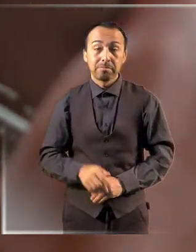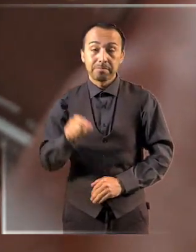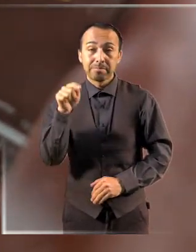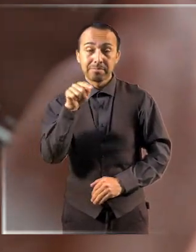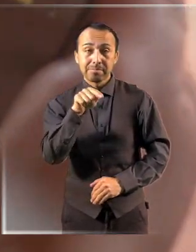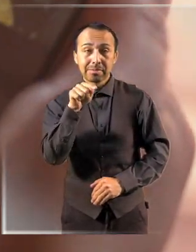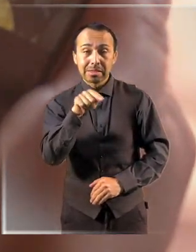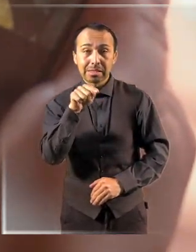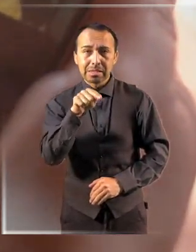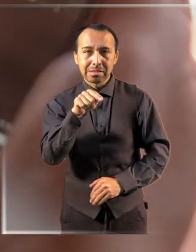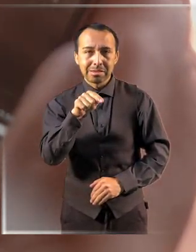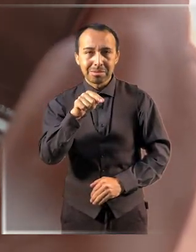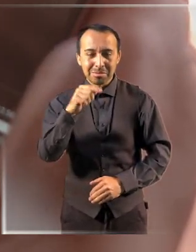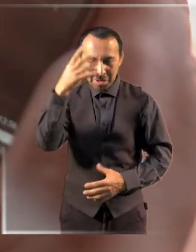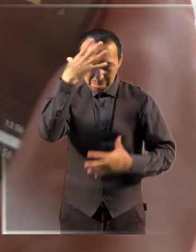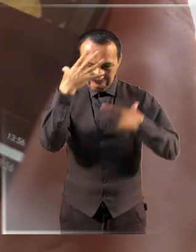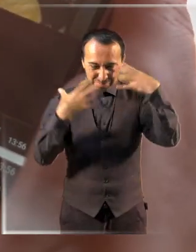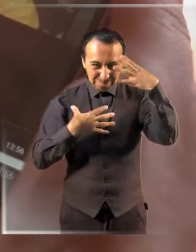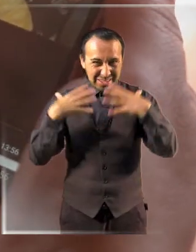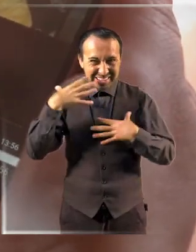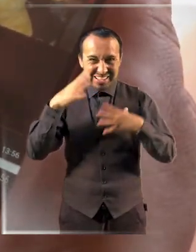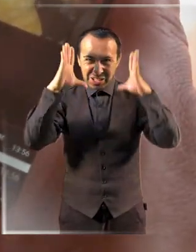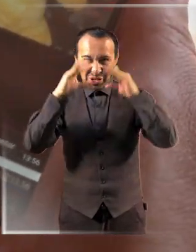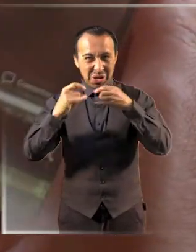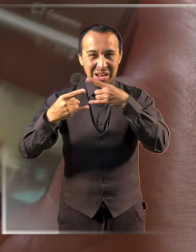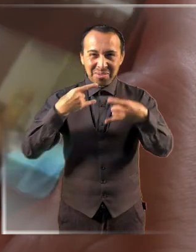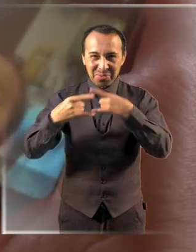Aquí está, lo disfrazamos para la noche de Halloween.